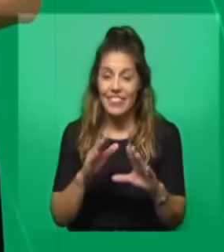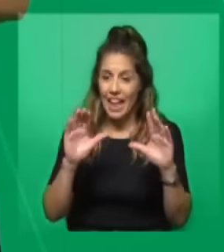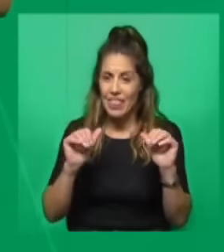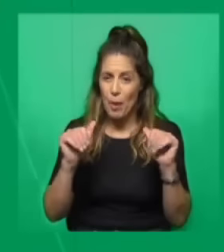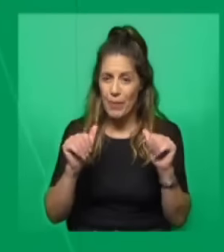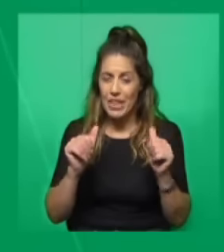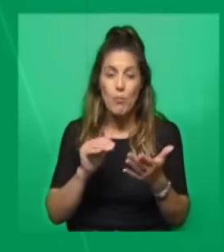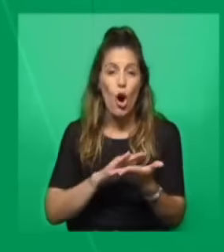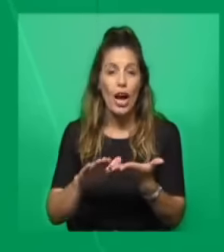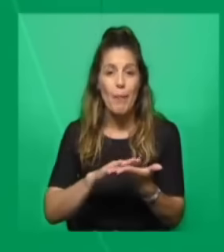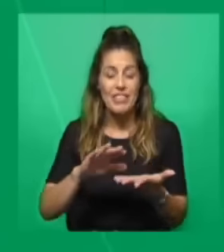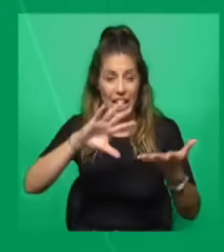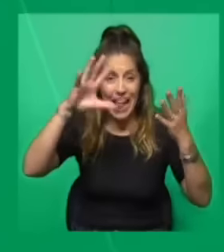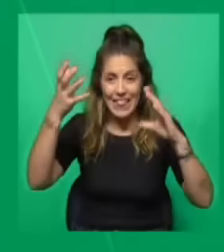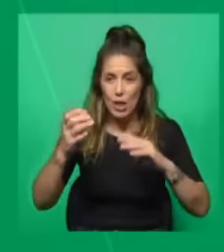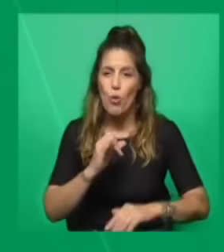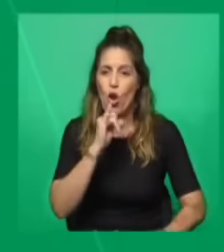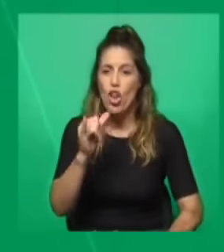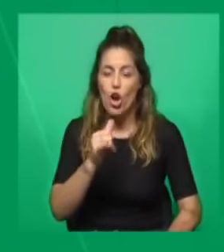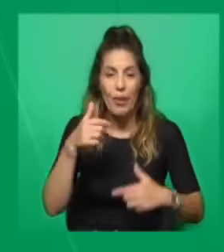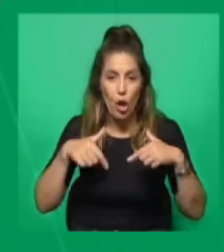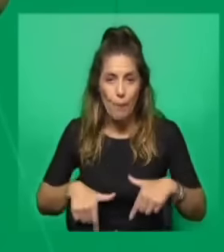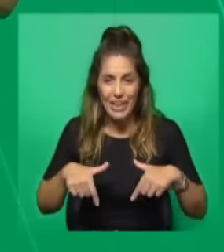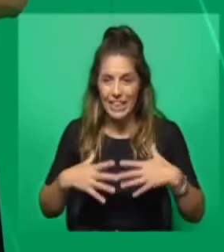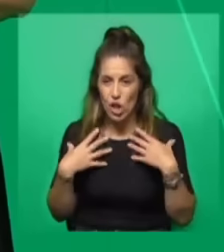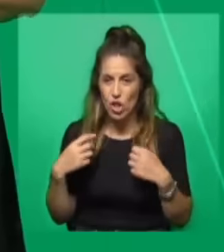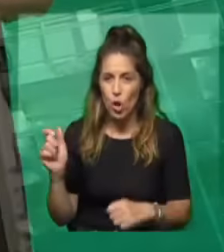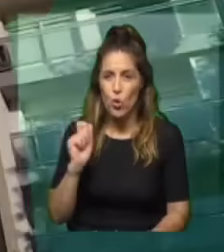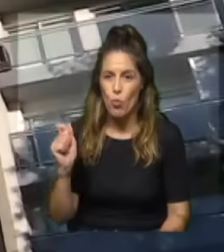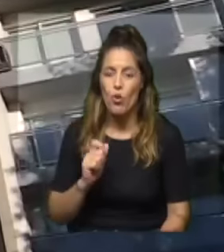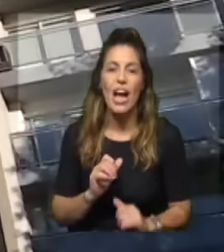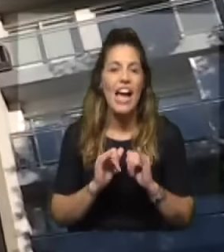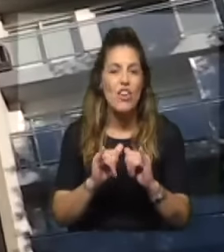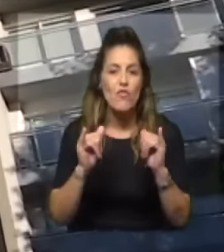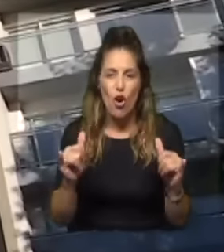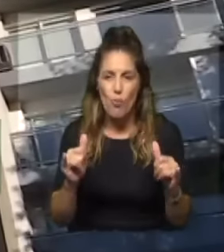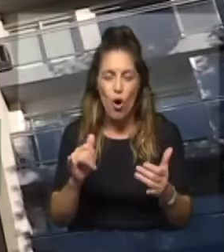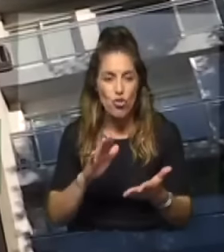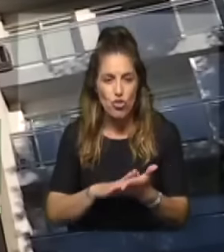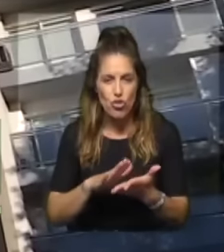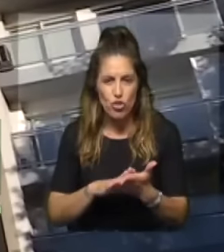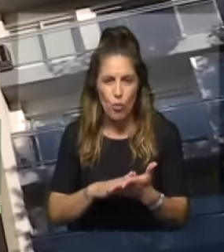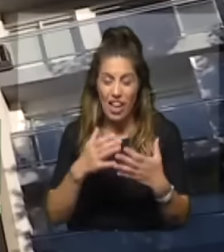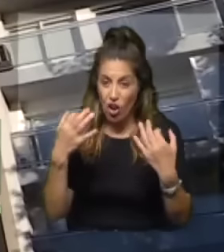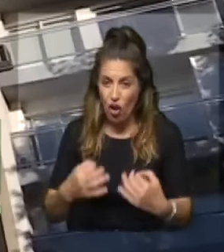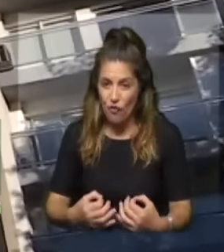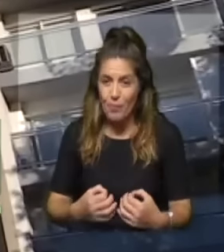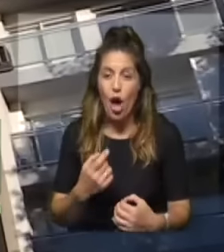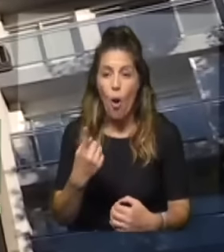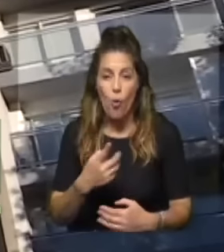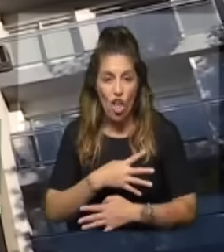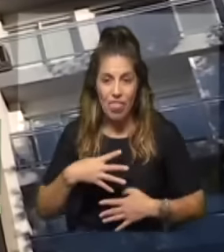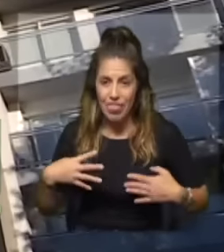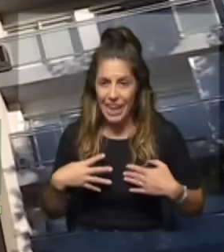y de repasar los datos del tiempo les contamos que el Ministerio de salud pública informó sobre la confirmación de un caso de